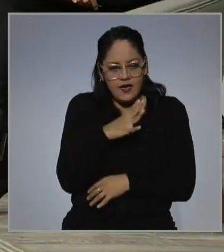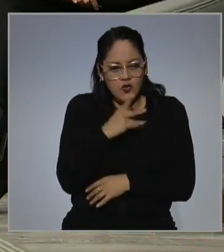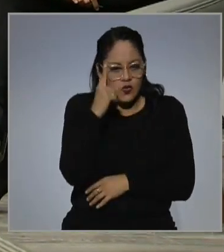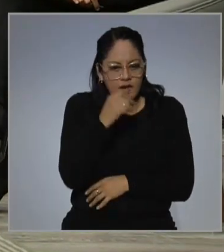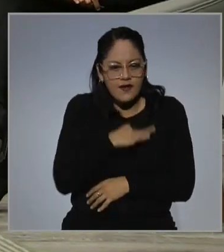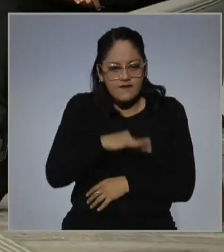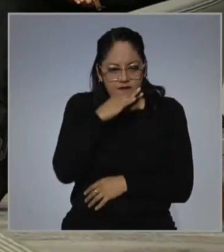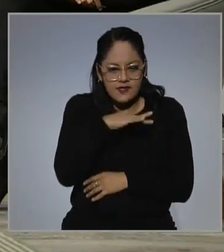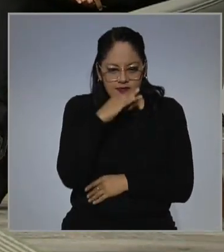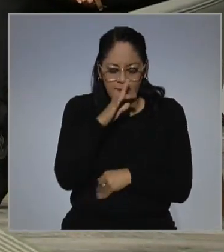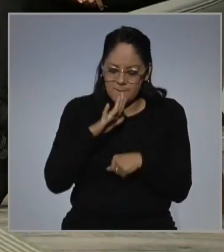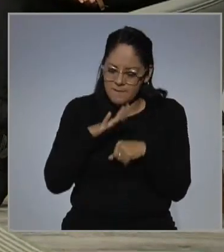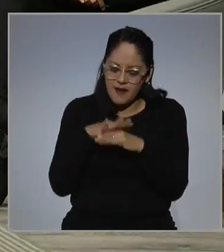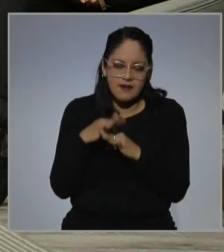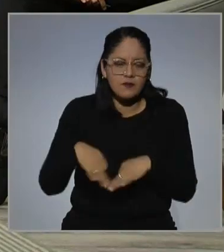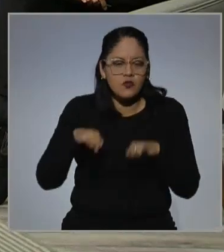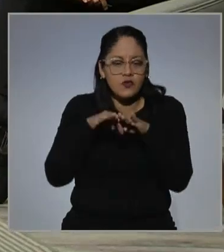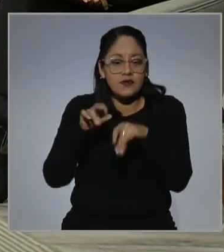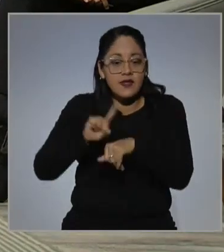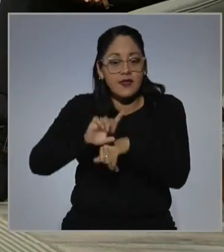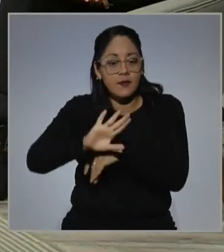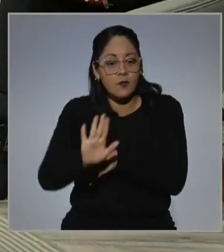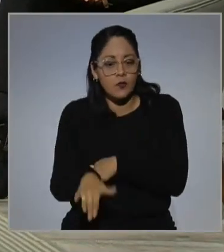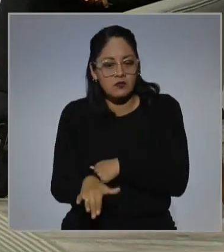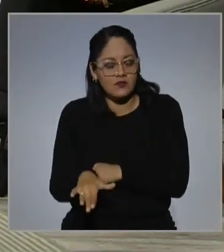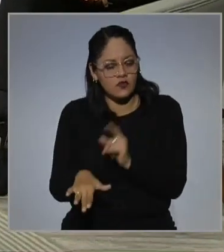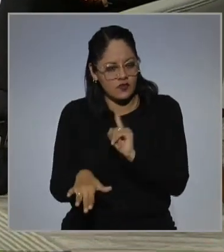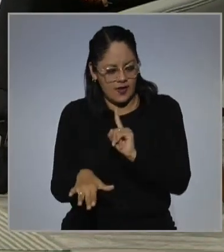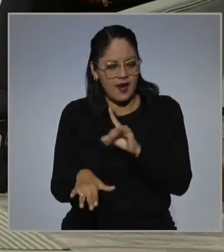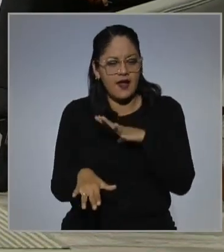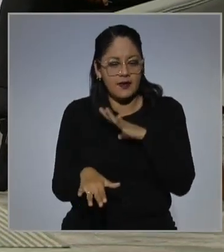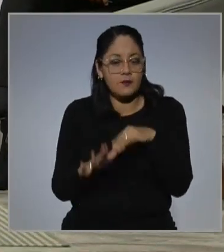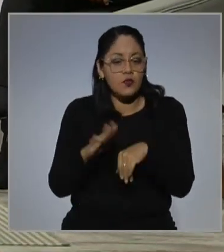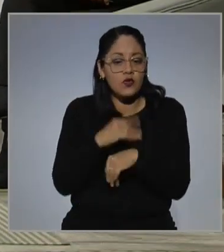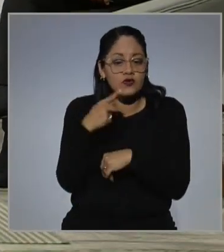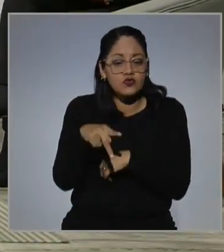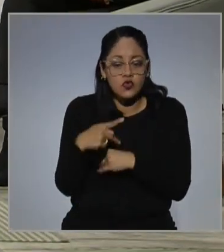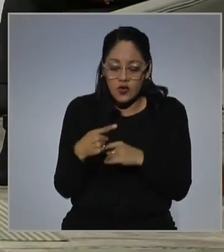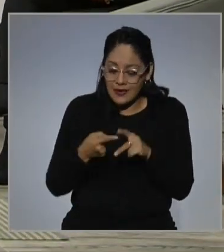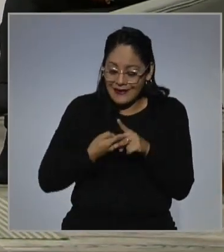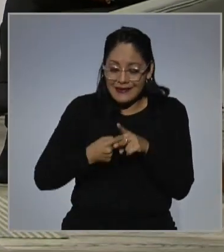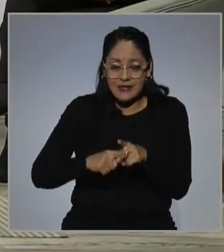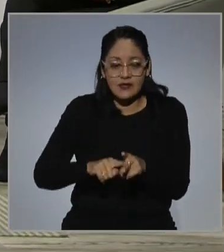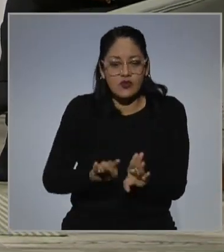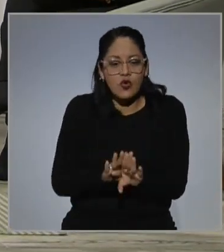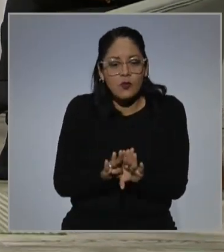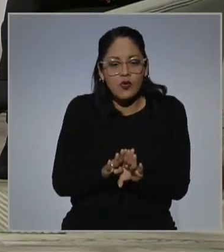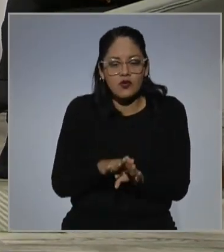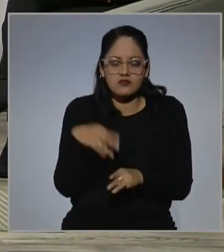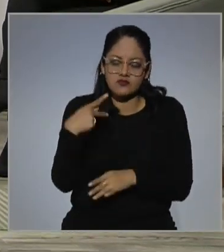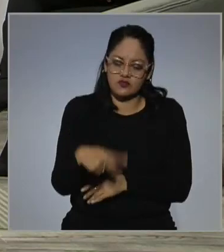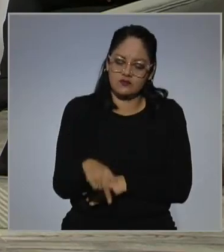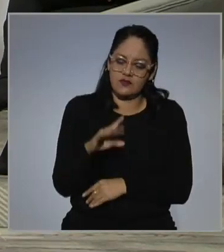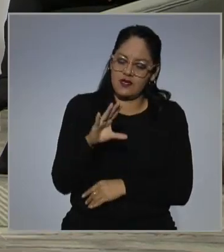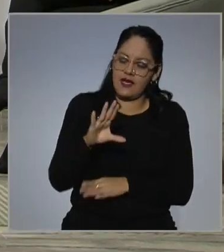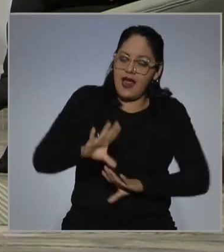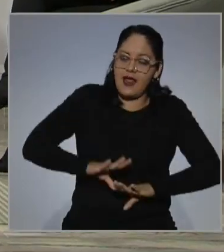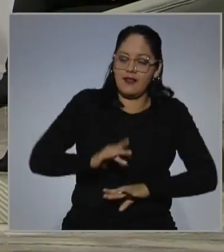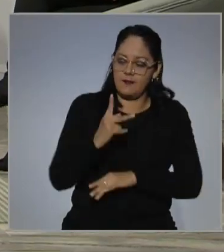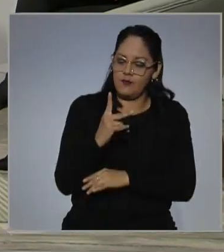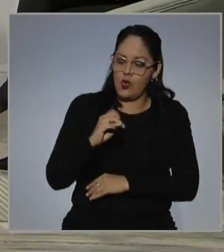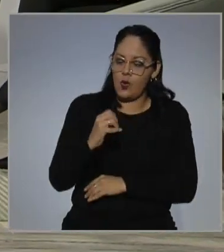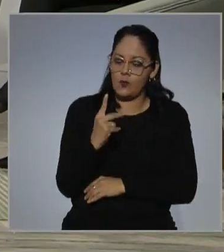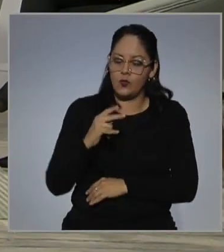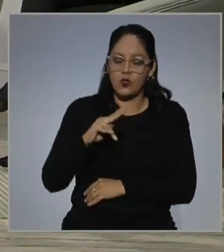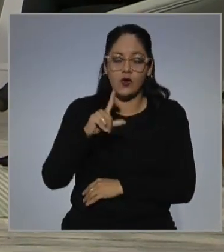festividad más importante que Día de Muertos para México, porque su origen es de carácter popular.